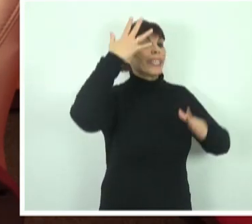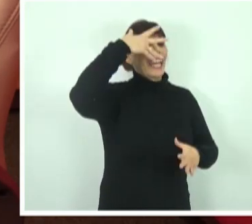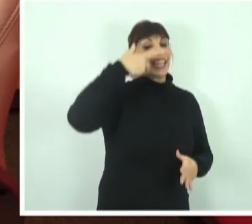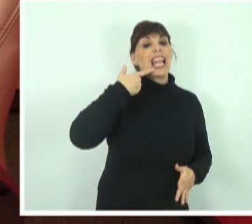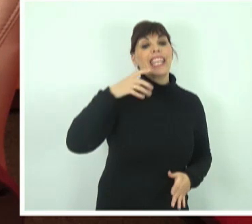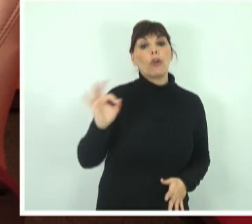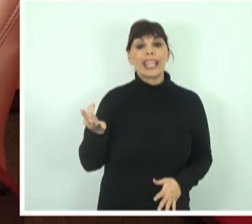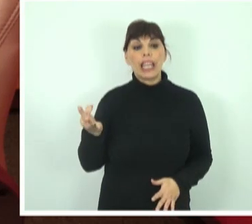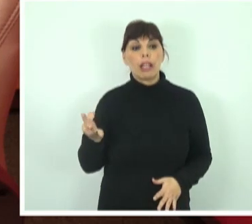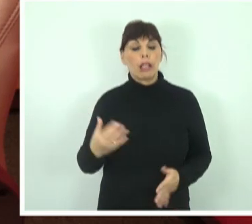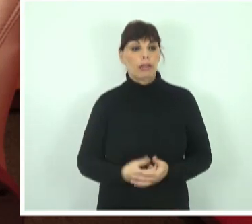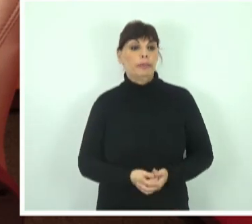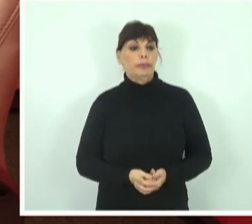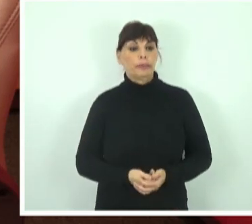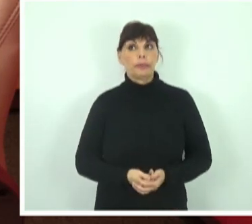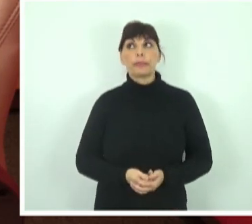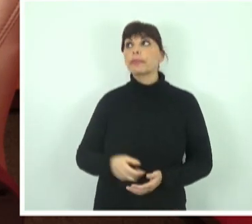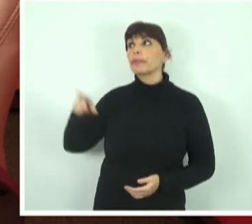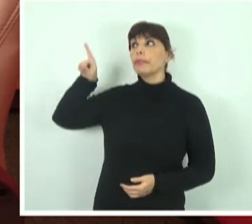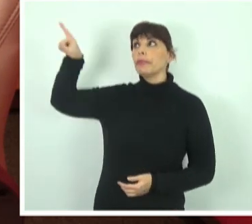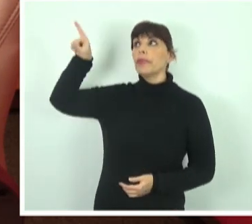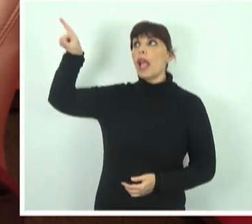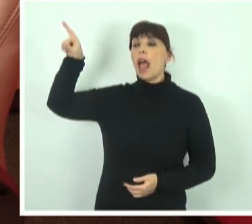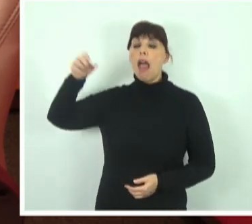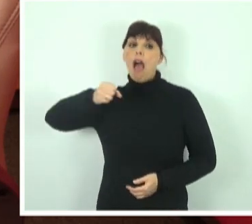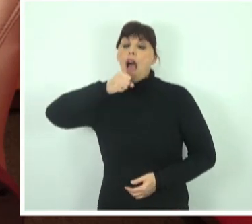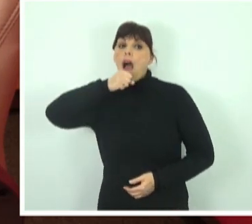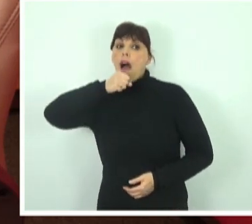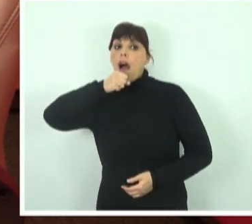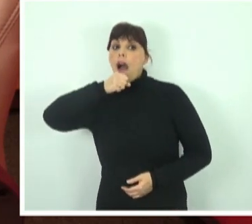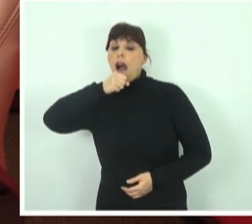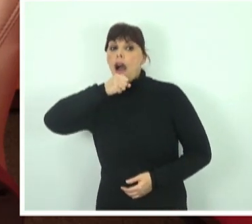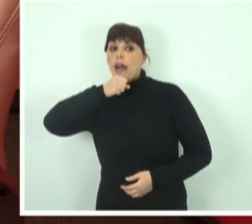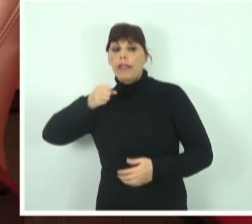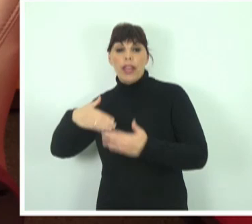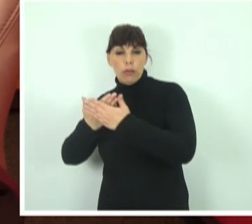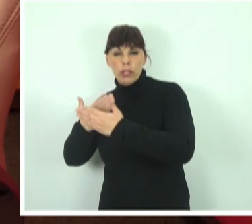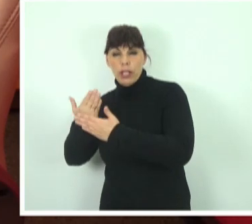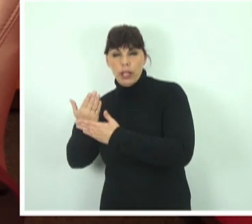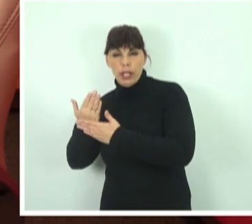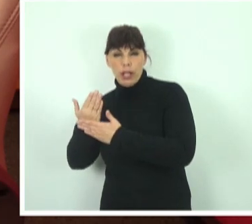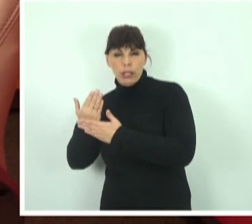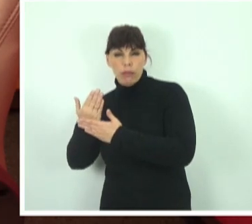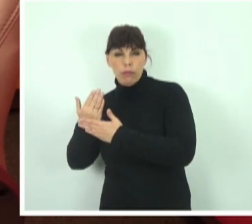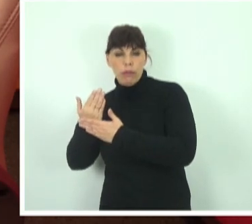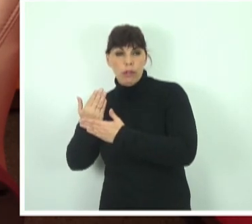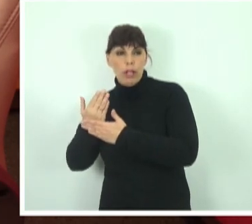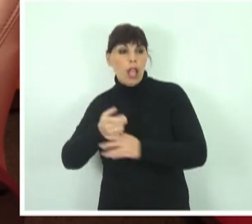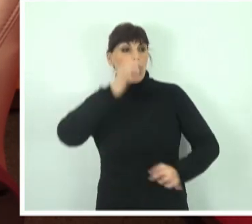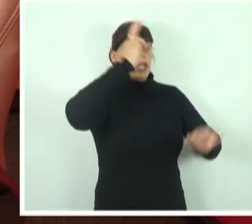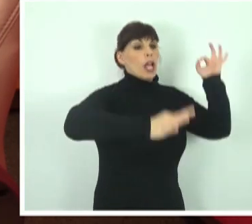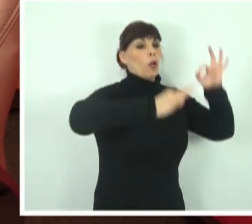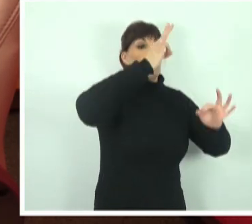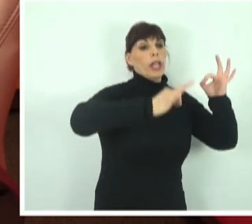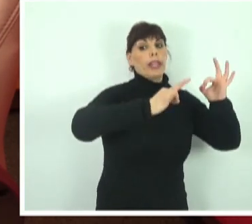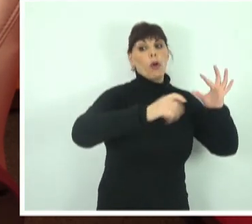vino el anciano de días y se dio el juicio a los santos del Altísimo. Y llegó el